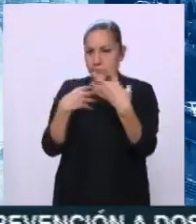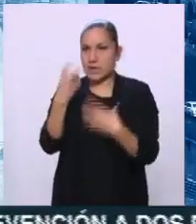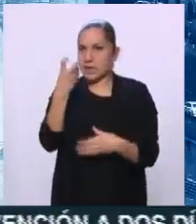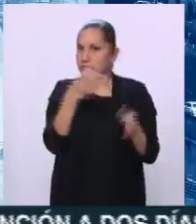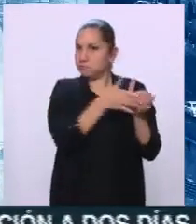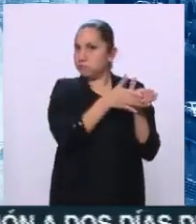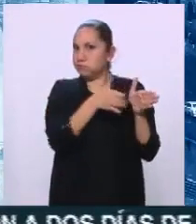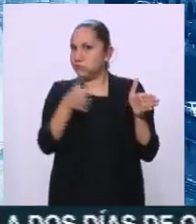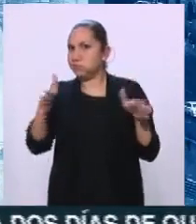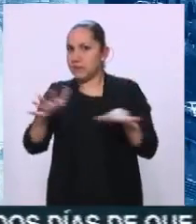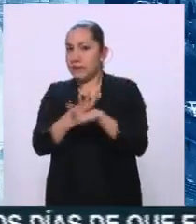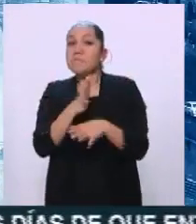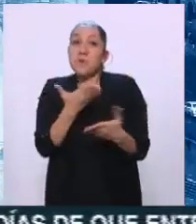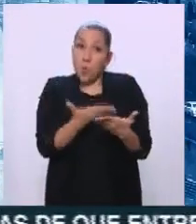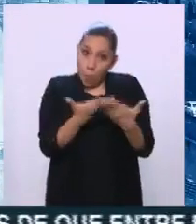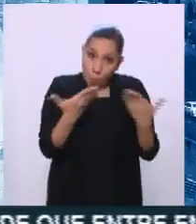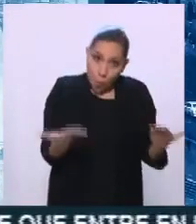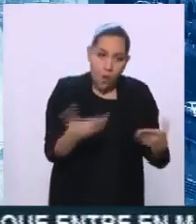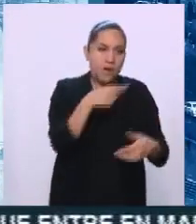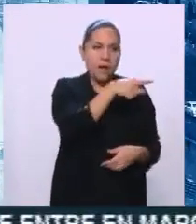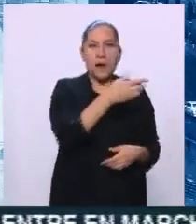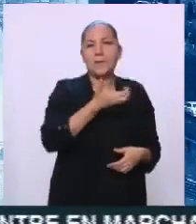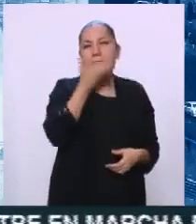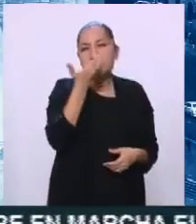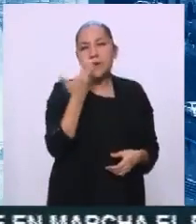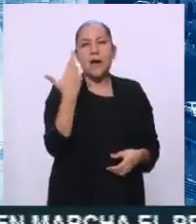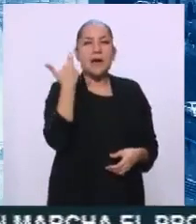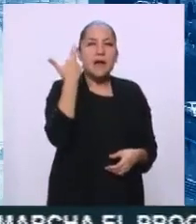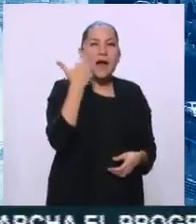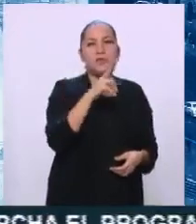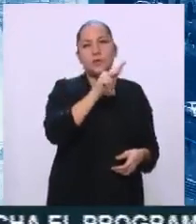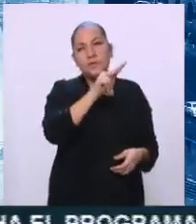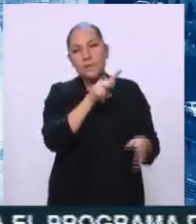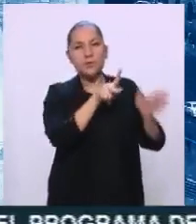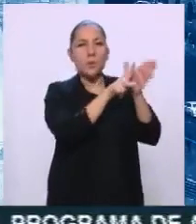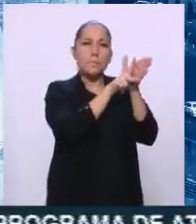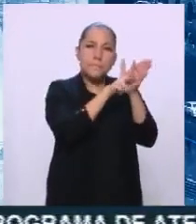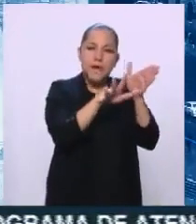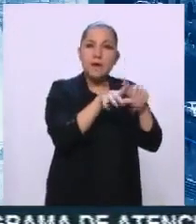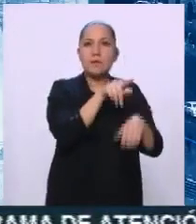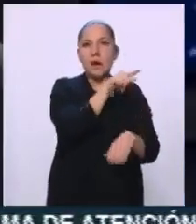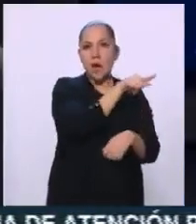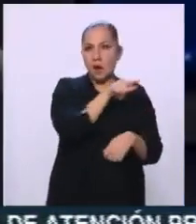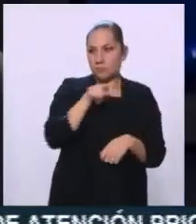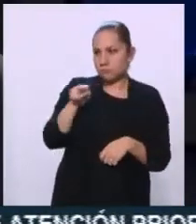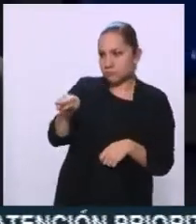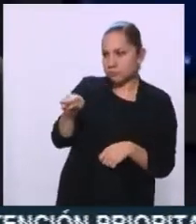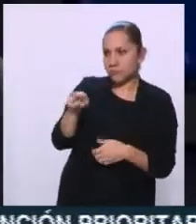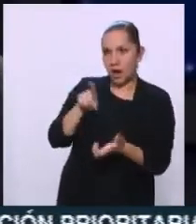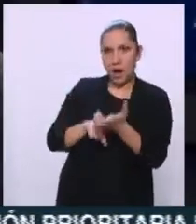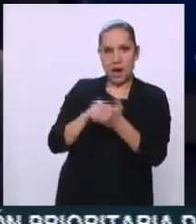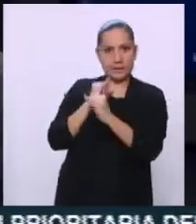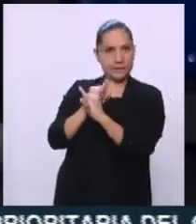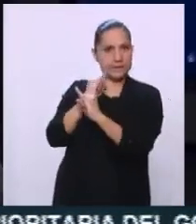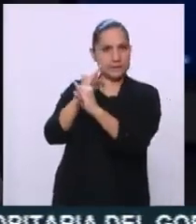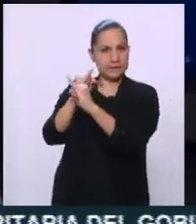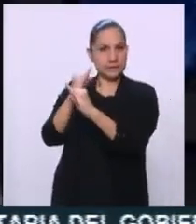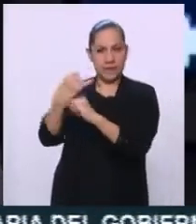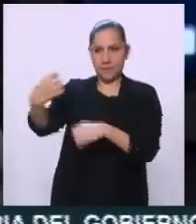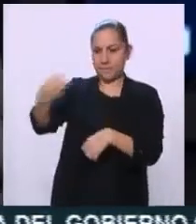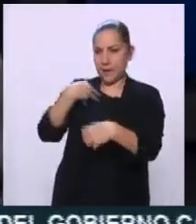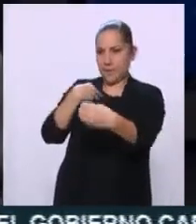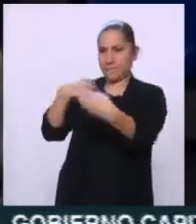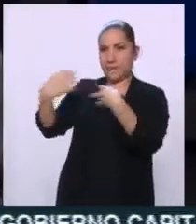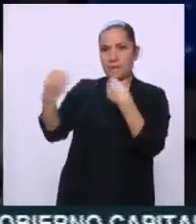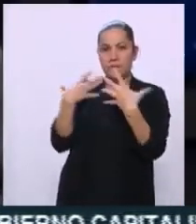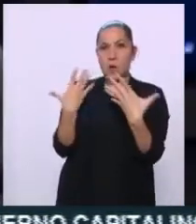tradicionales compiten con las redes sociales. Ya un ciudadano que está presenciando un hecho se vuelve una fuente. Un ciudadano